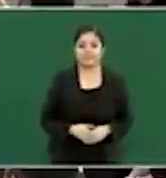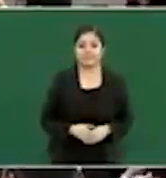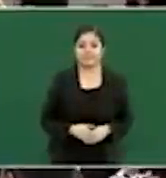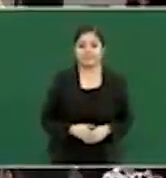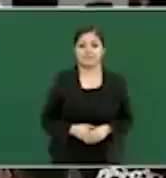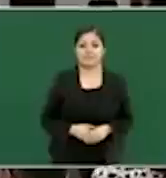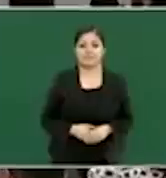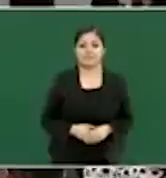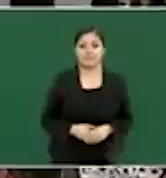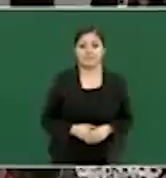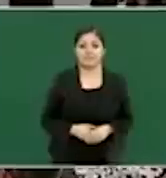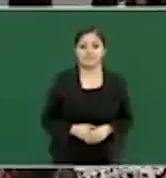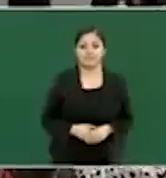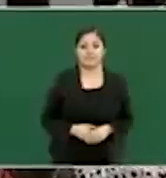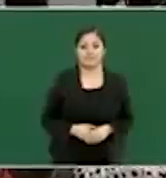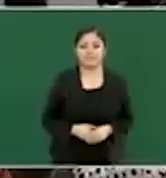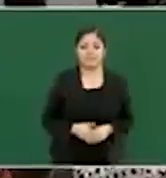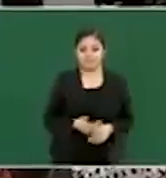A ver.